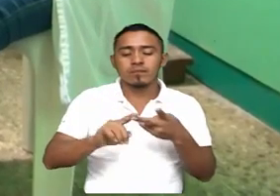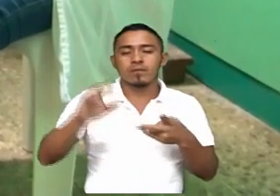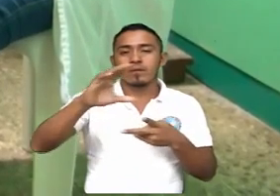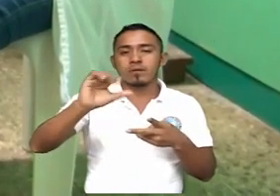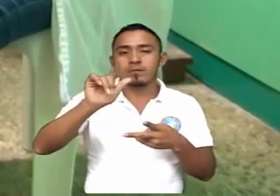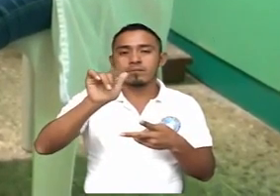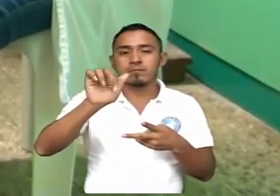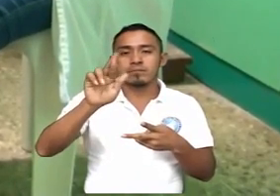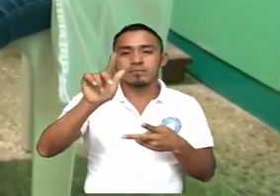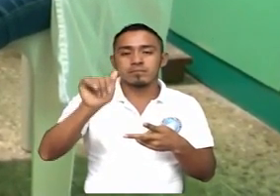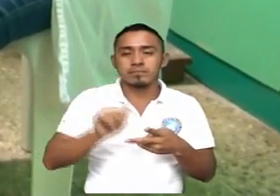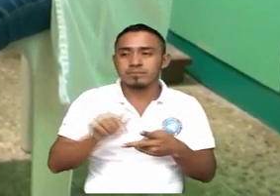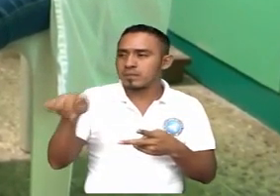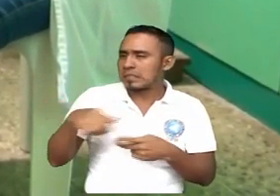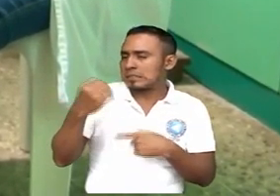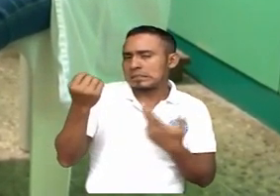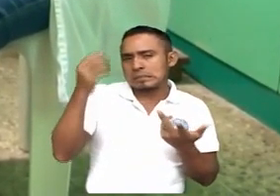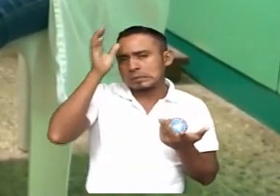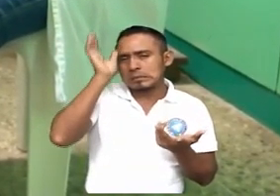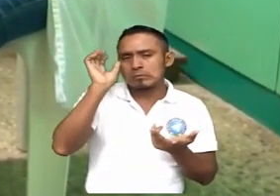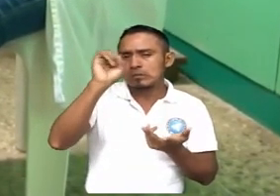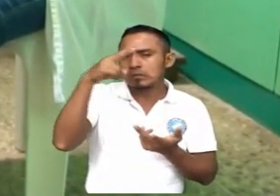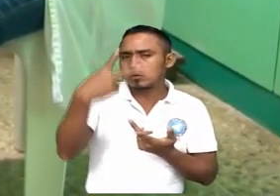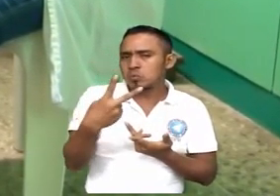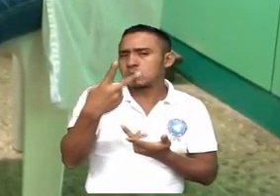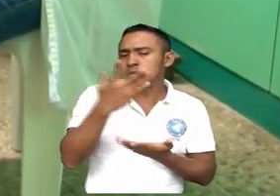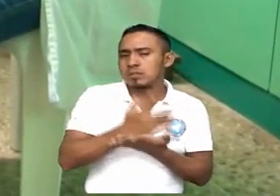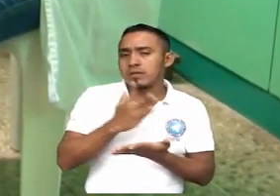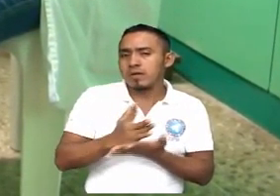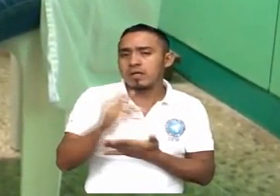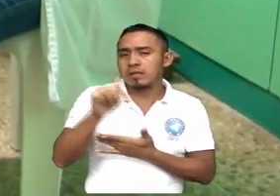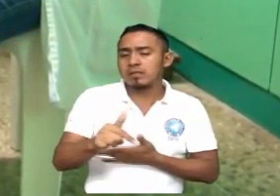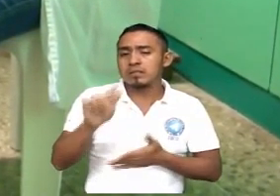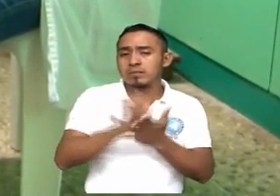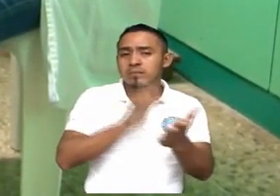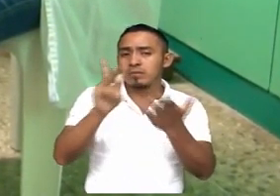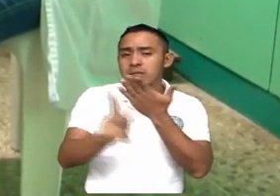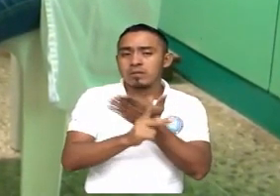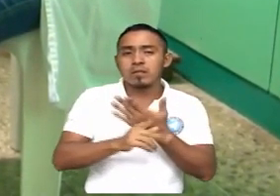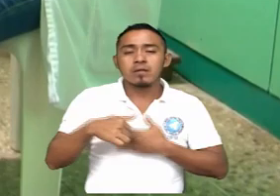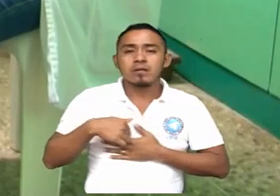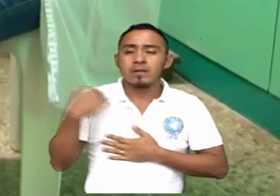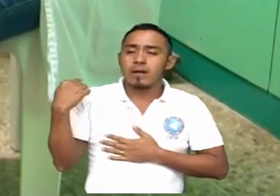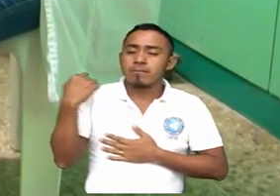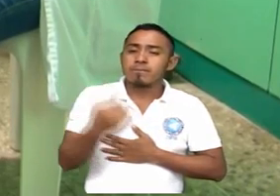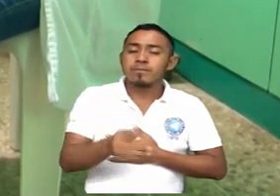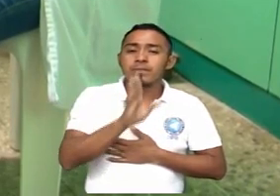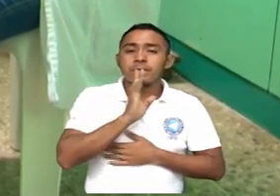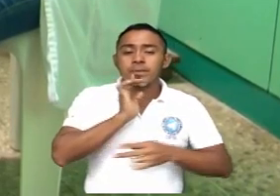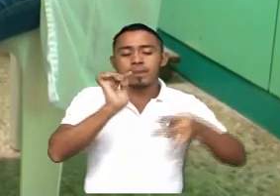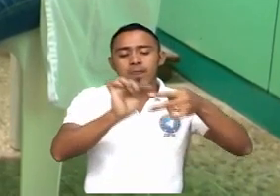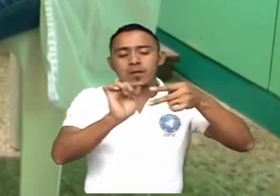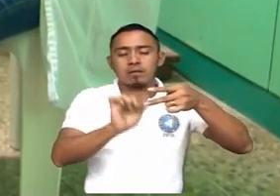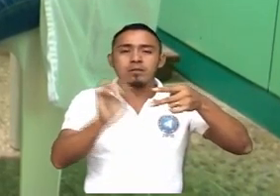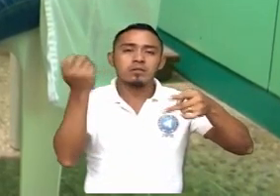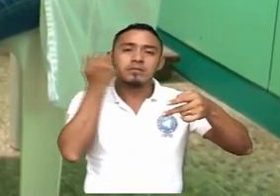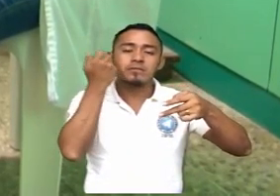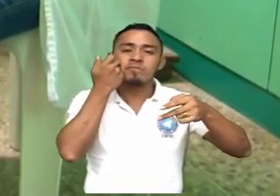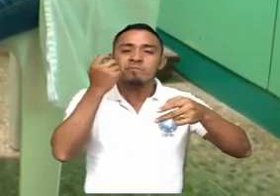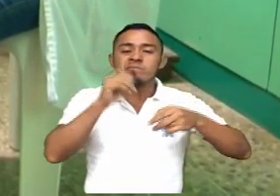gusto. Creo que es segunda vez que la tenemos por este programa. Venimos a hablar de estas dos enfermedades. Yo creo que